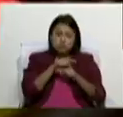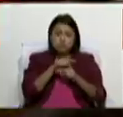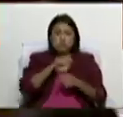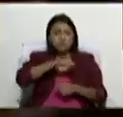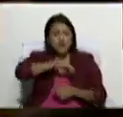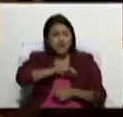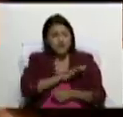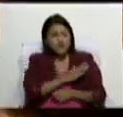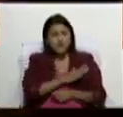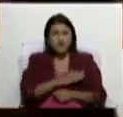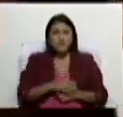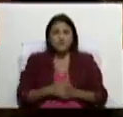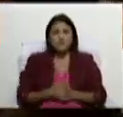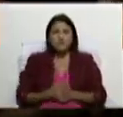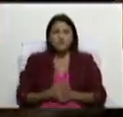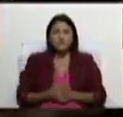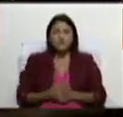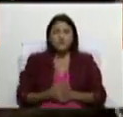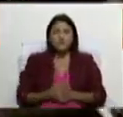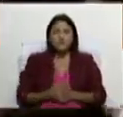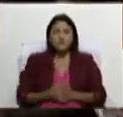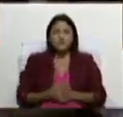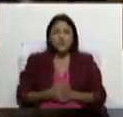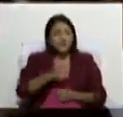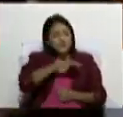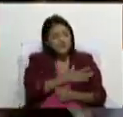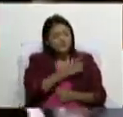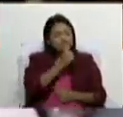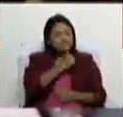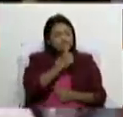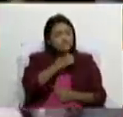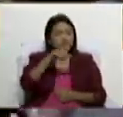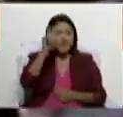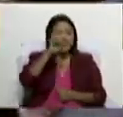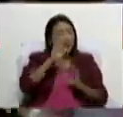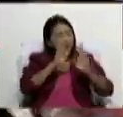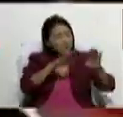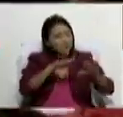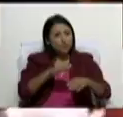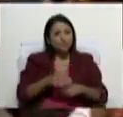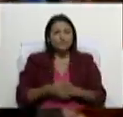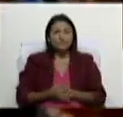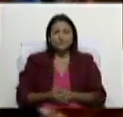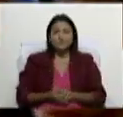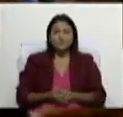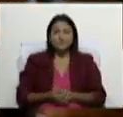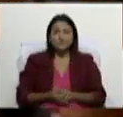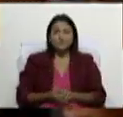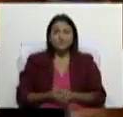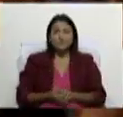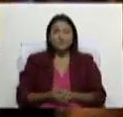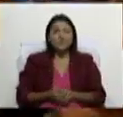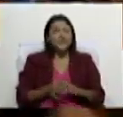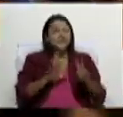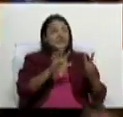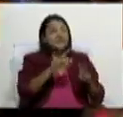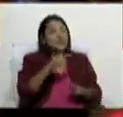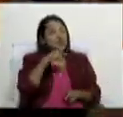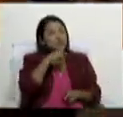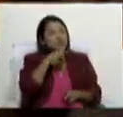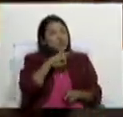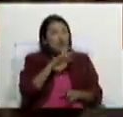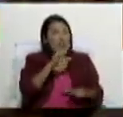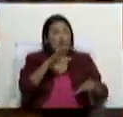esta Palestina aguerrida. Palestina resiste, Venezuela te acompaña. Desde el 7 de octubre van más